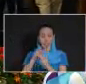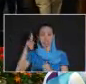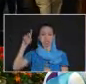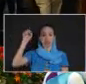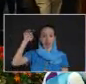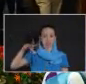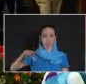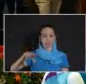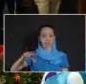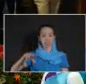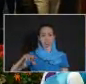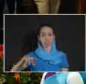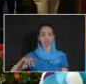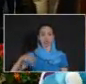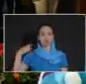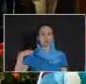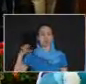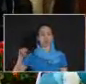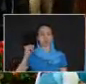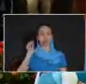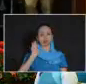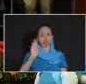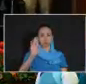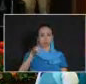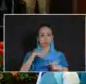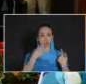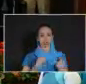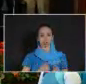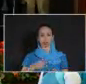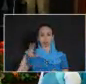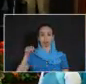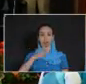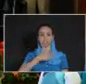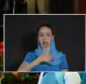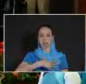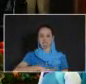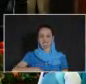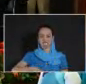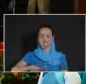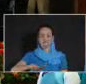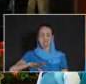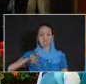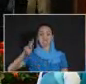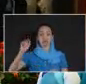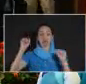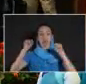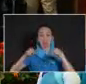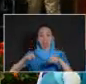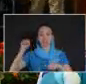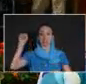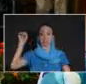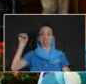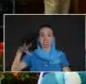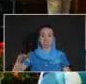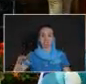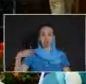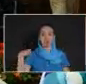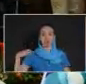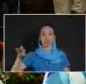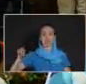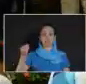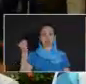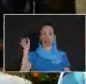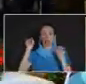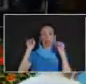bendecirlos, para que su corazón no se amargue, para que su corazón pueda bendecir, para que puedan ser